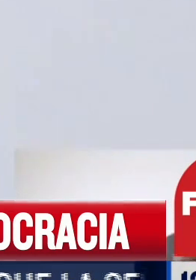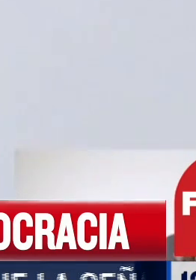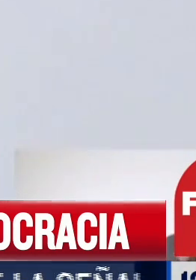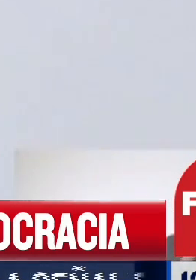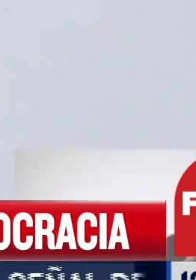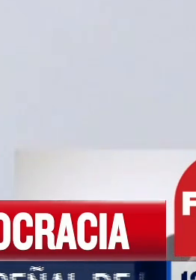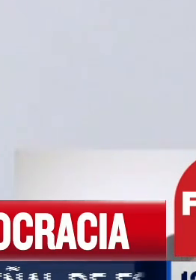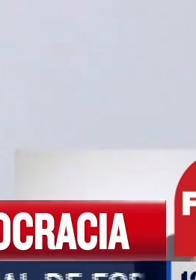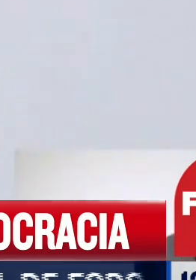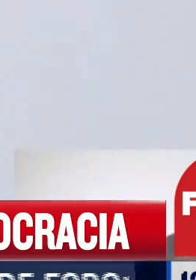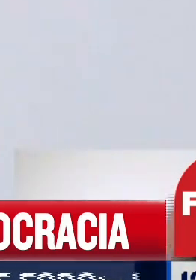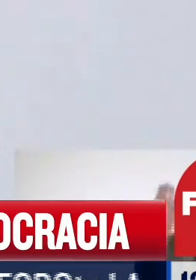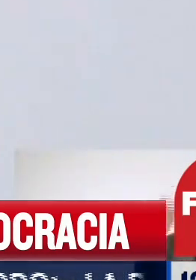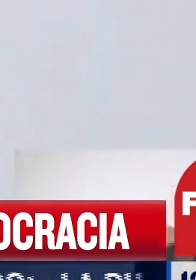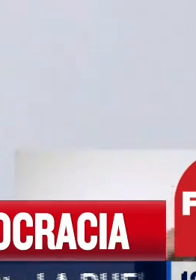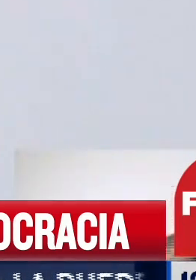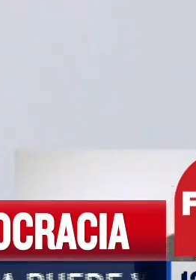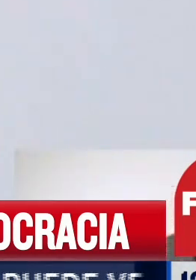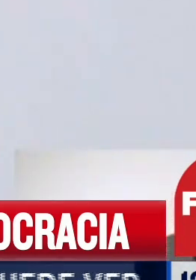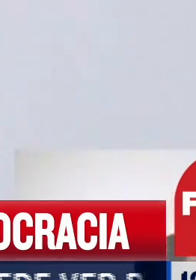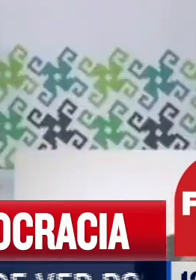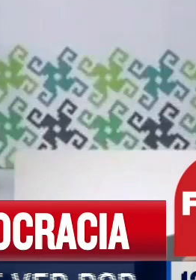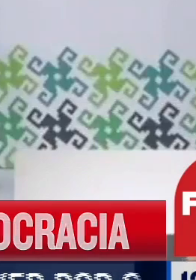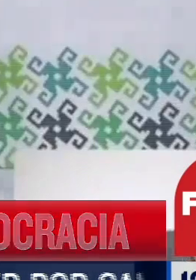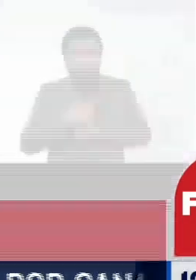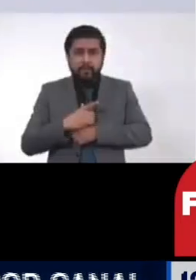de votos, entre otros aspectos.